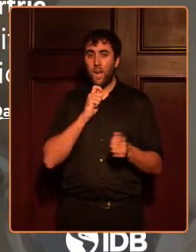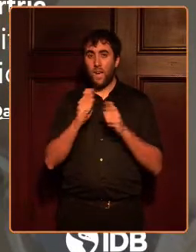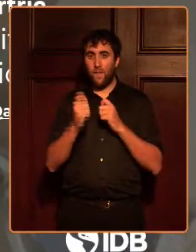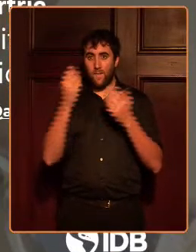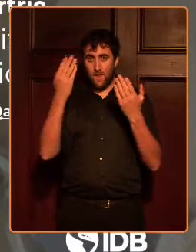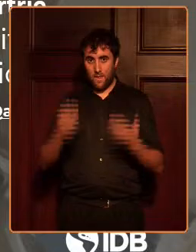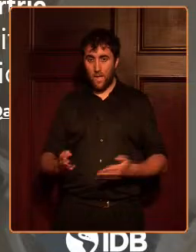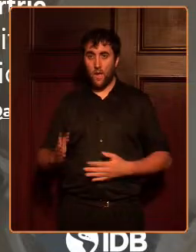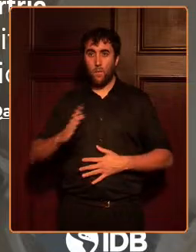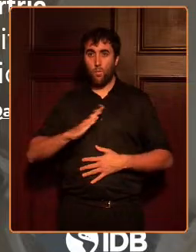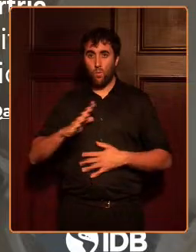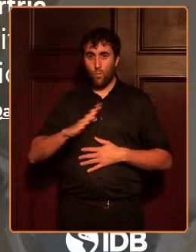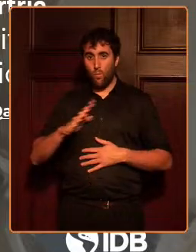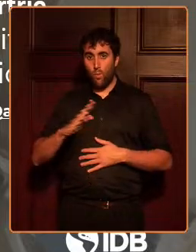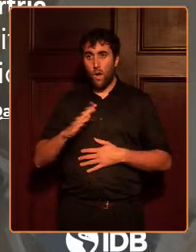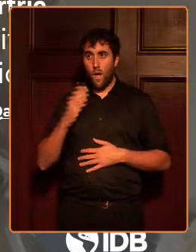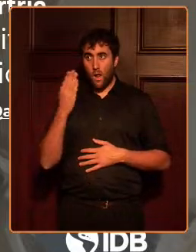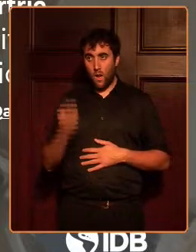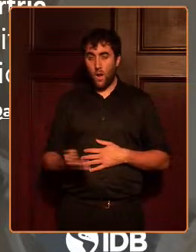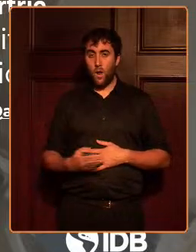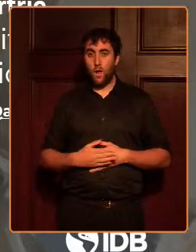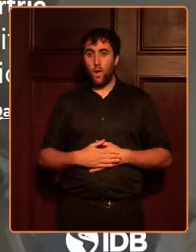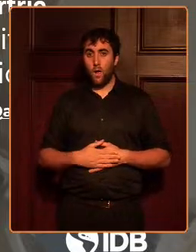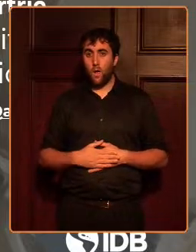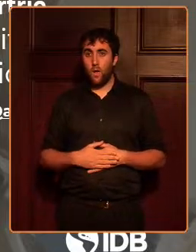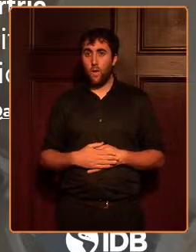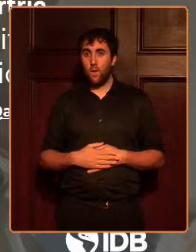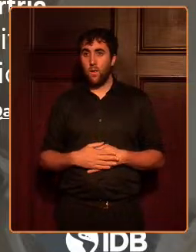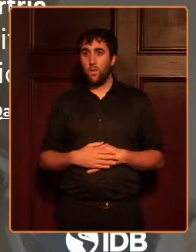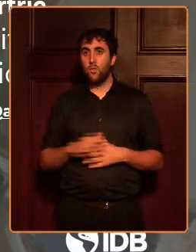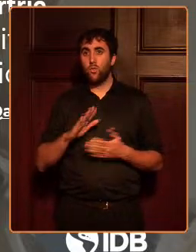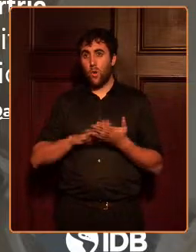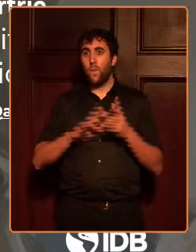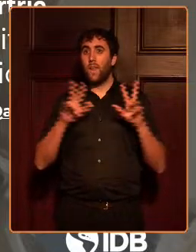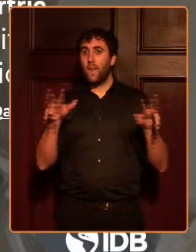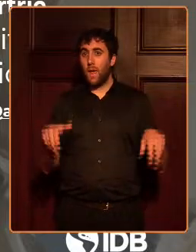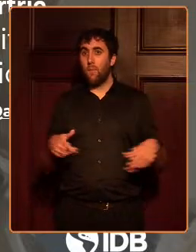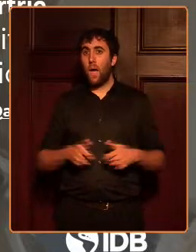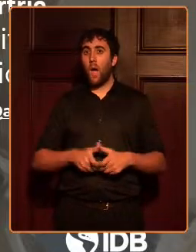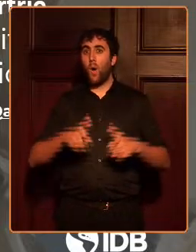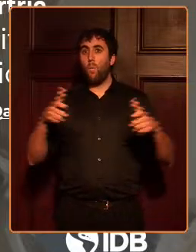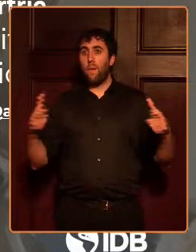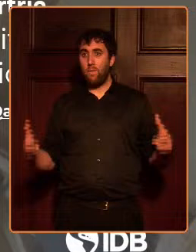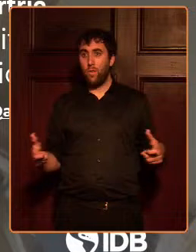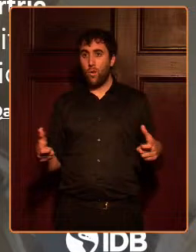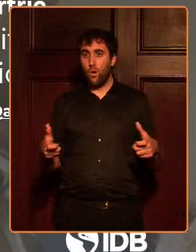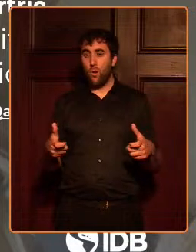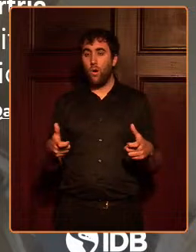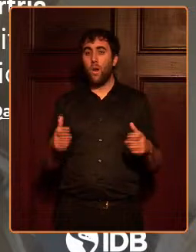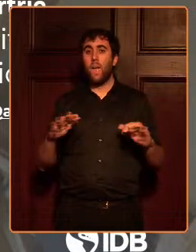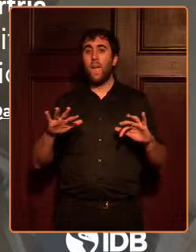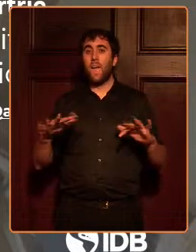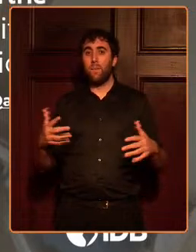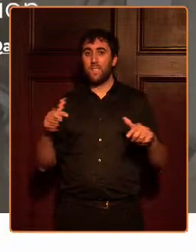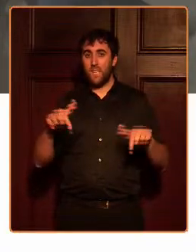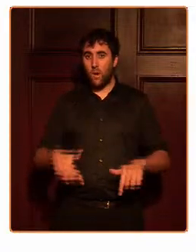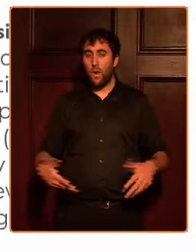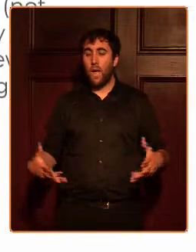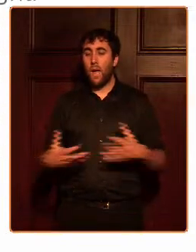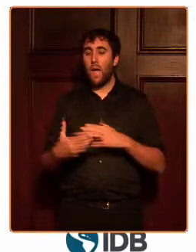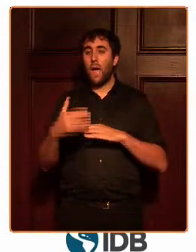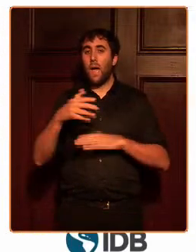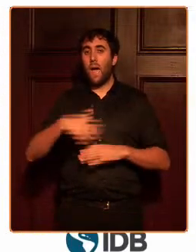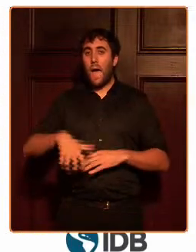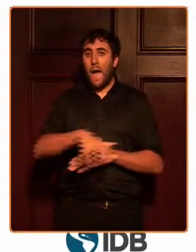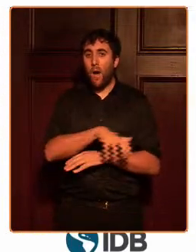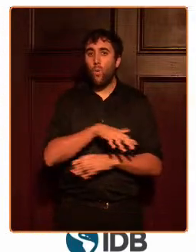Beth McMurphy en el ESCRIP sobre justamente el tema de qué está pasando en el aula y